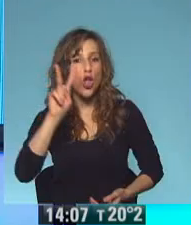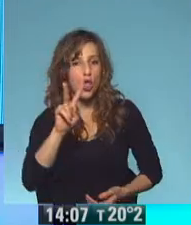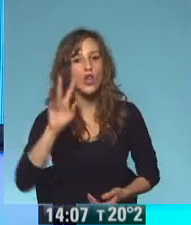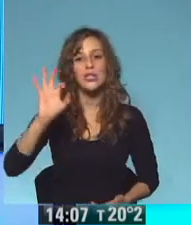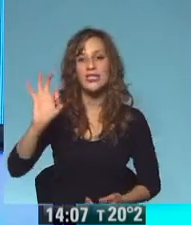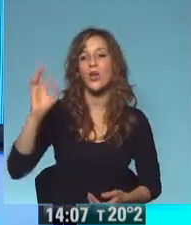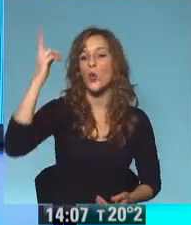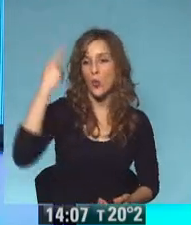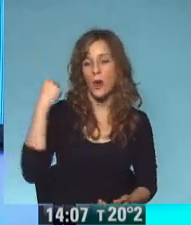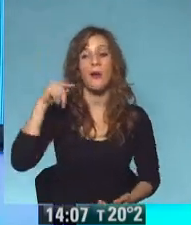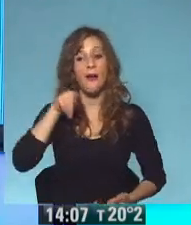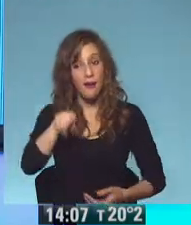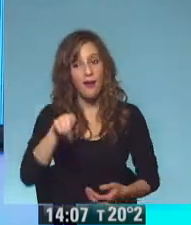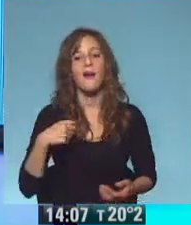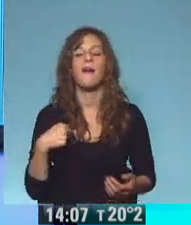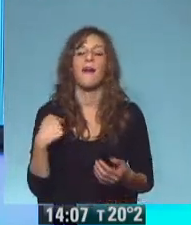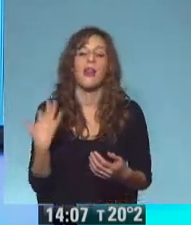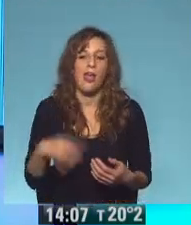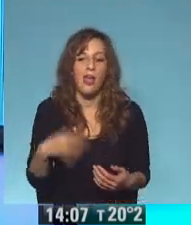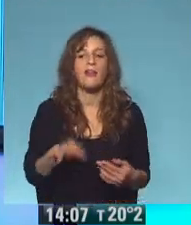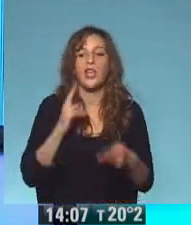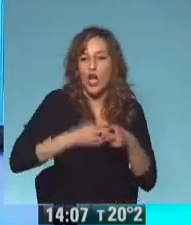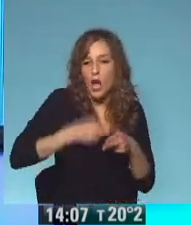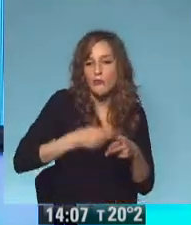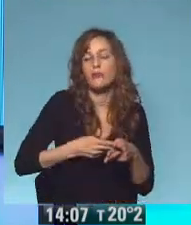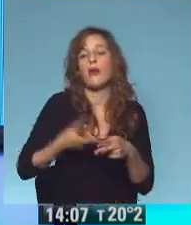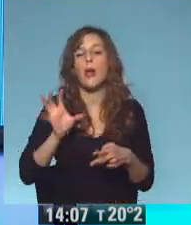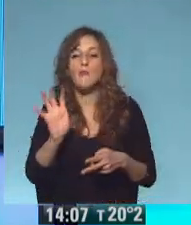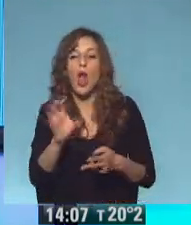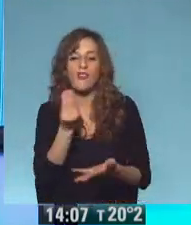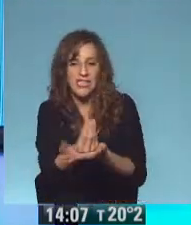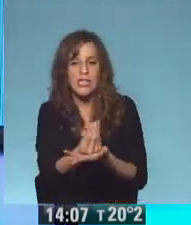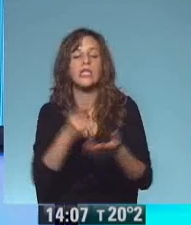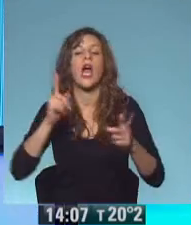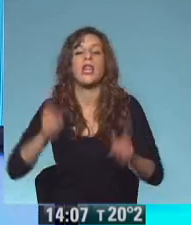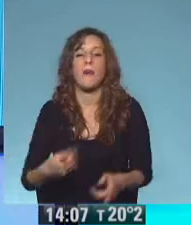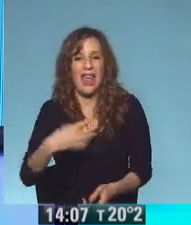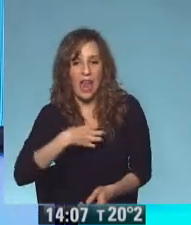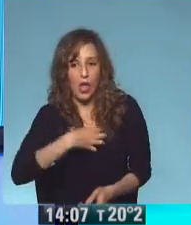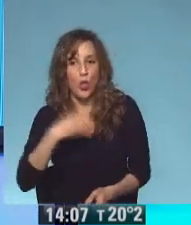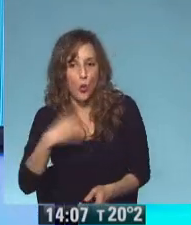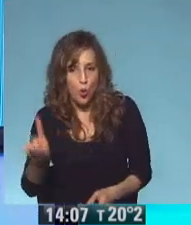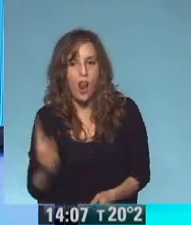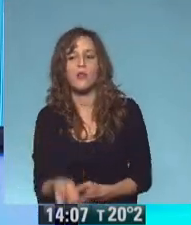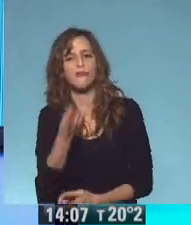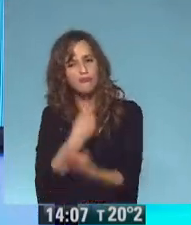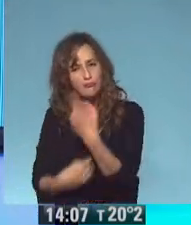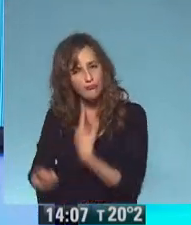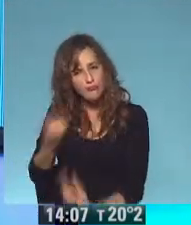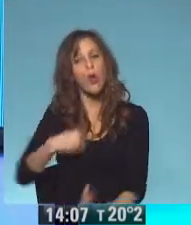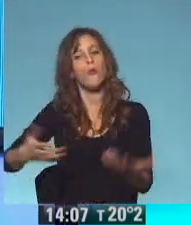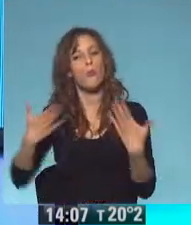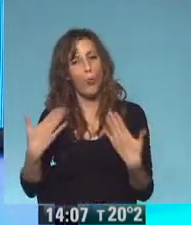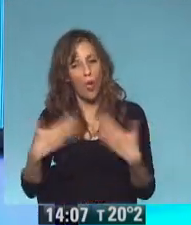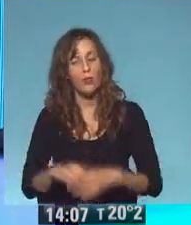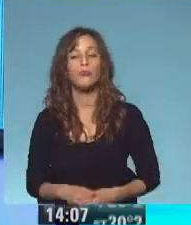1-1-6-6-7-9-8-2-0-9. Ahí mandas las consultas con tu nombre, tu provincia y el grado. Entonces, vamos. Tenemos con... muchísimas consultas. Sí, sí, así que las repartimos. Vamos